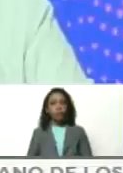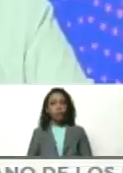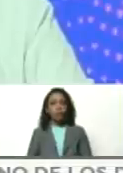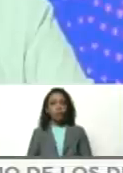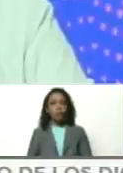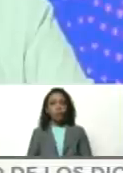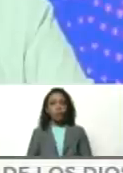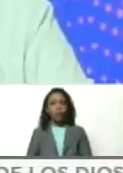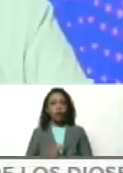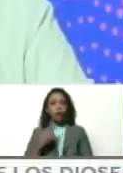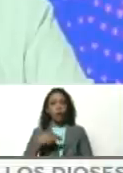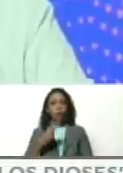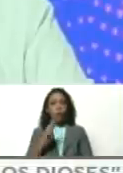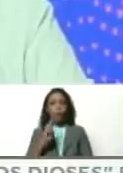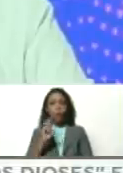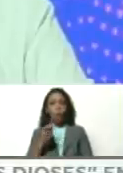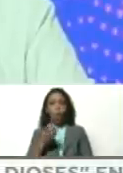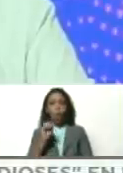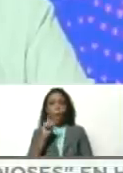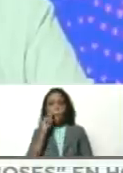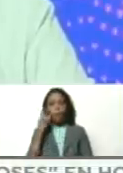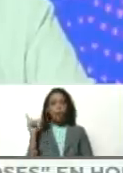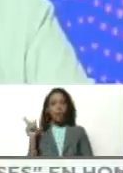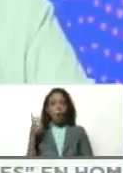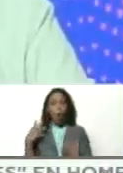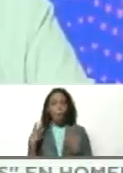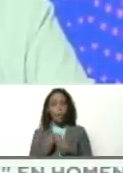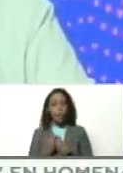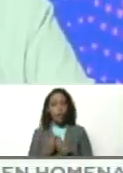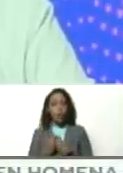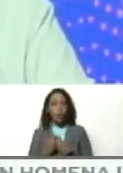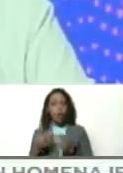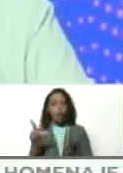Hugo, los compañeros del liceo.